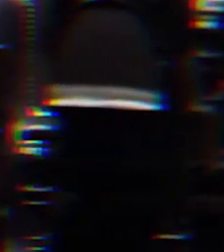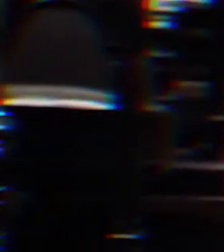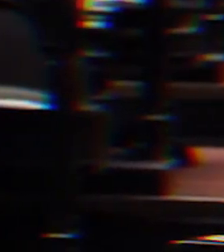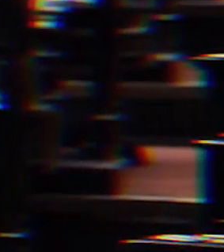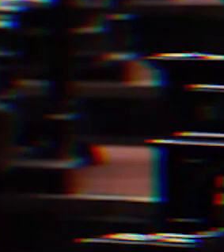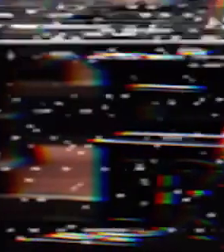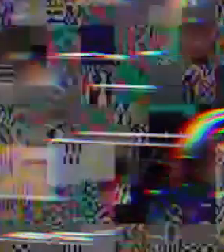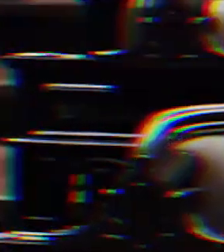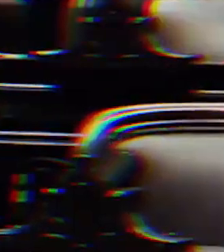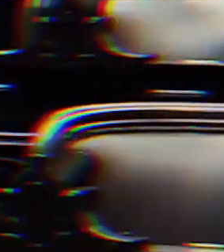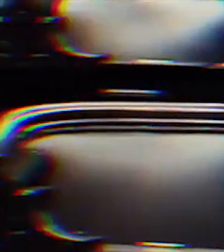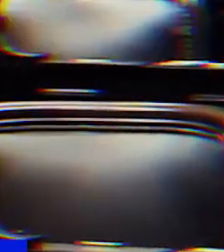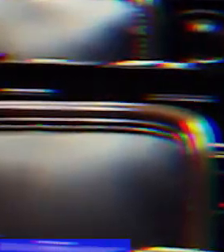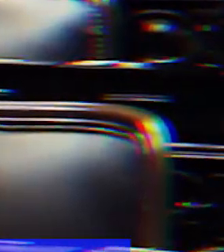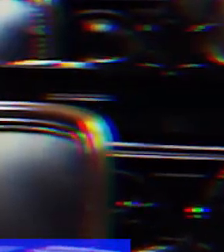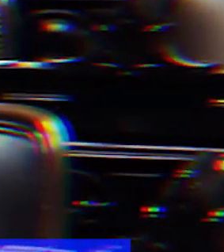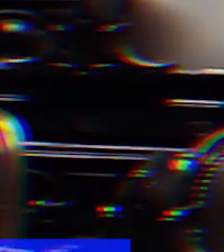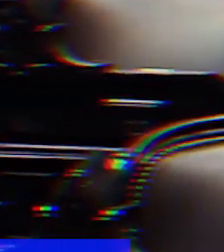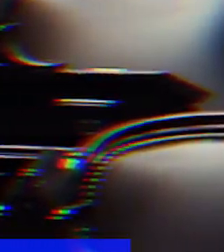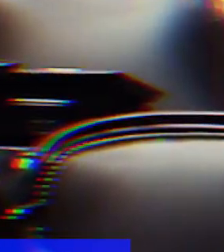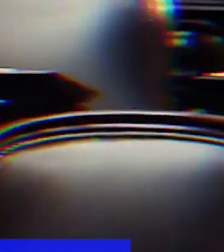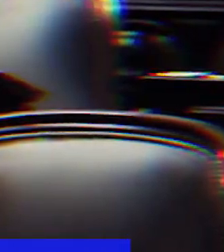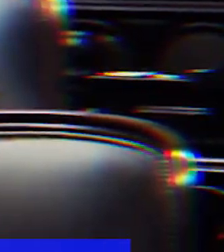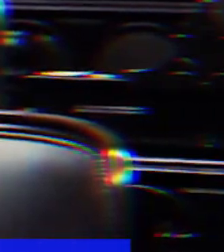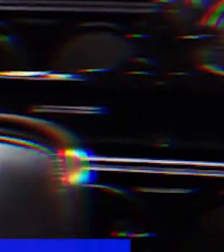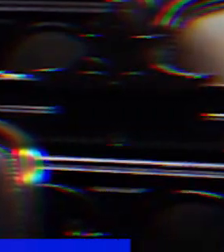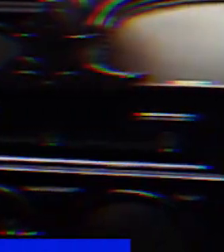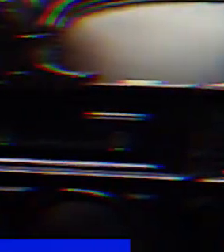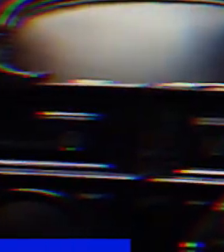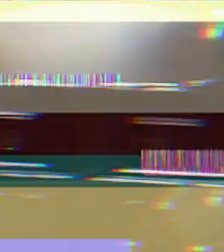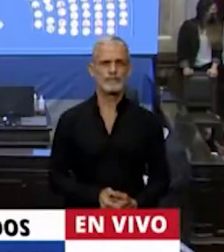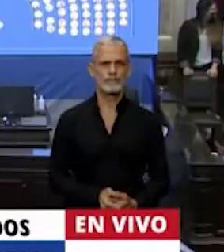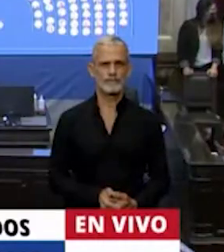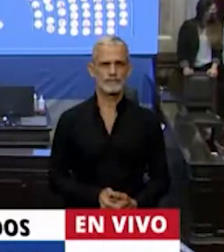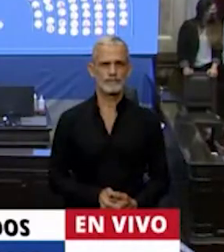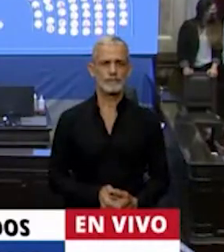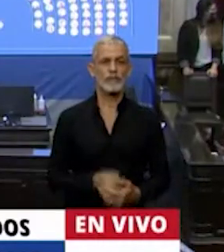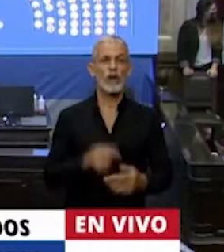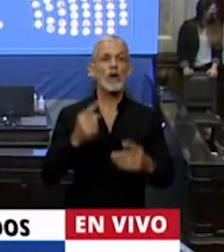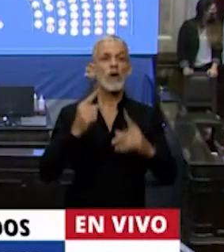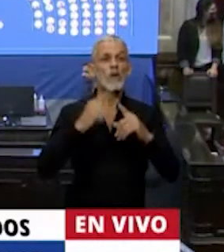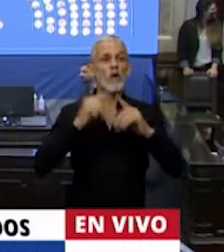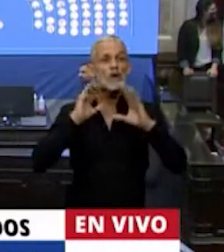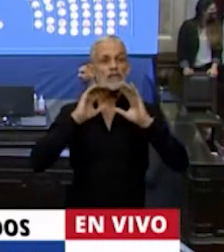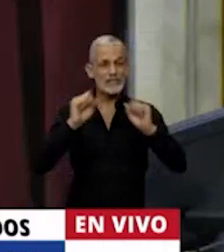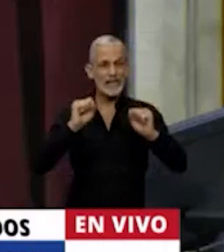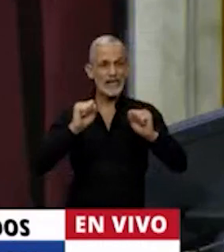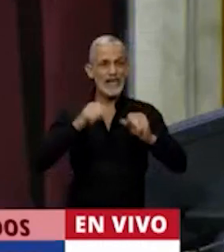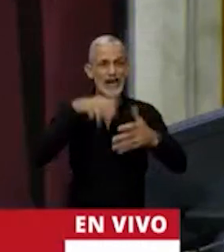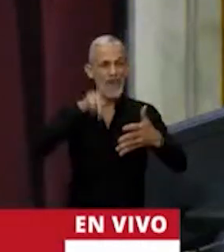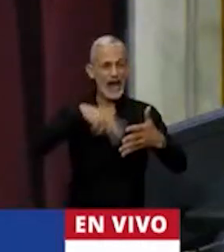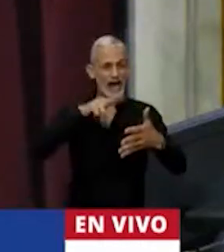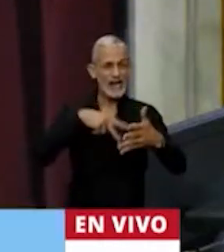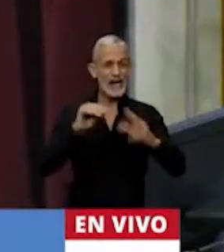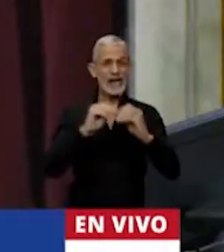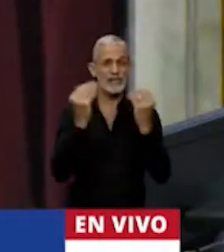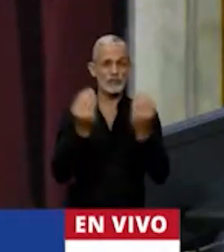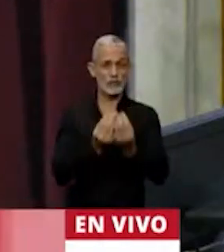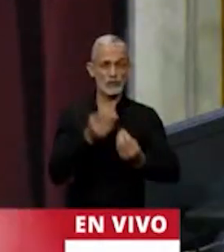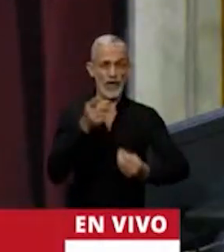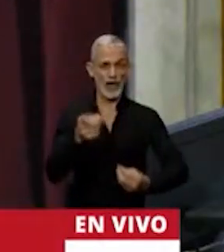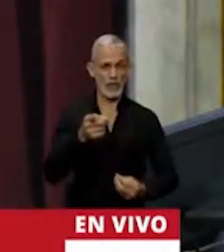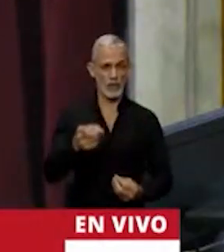de Diputados y espera ser sancionada en la Cámara de Senadores. Por secretaría se hará lectura del